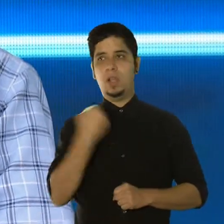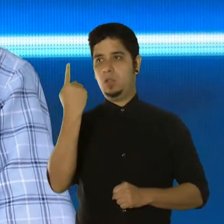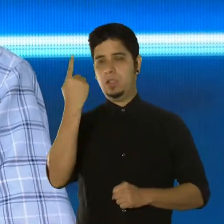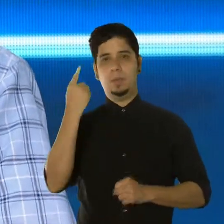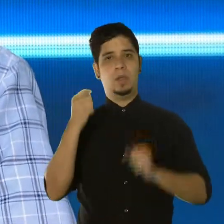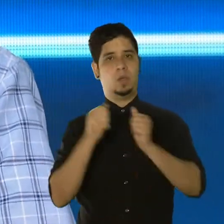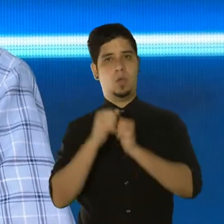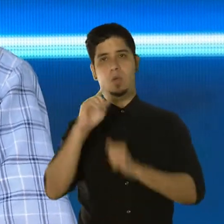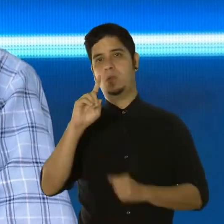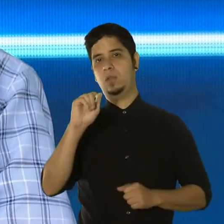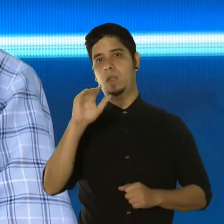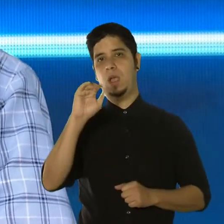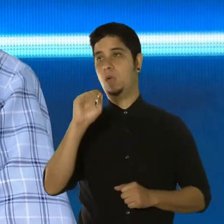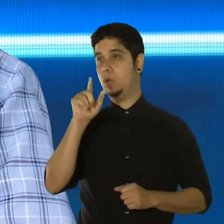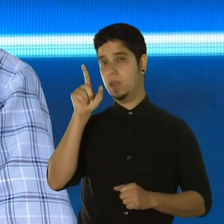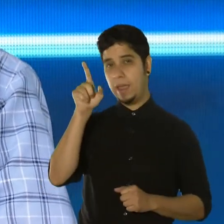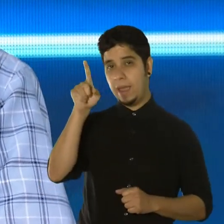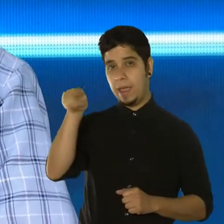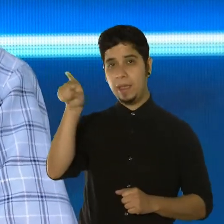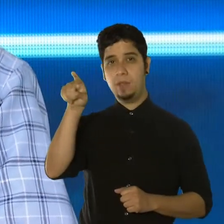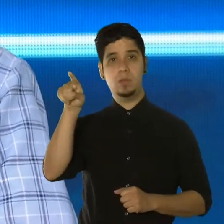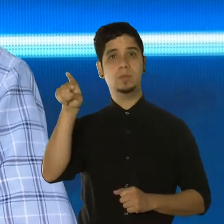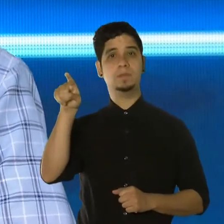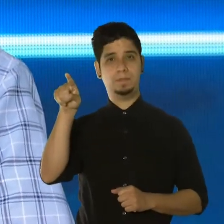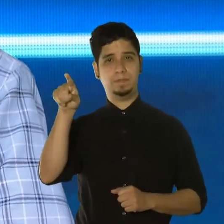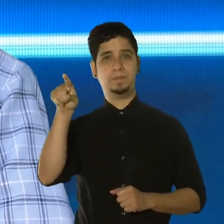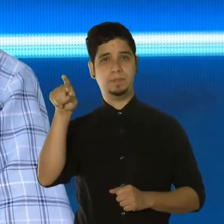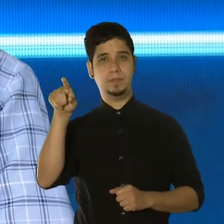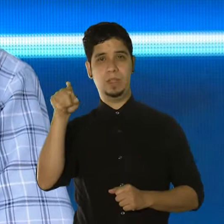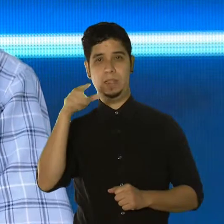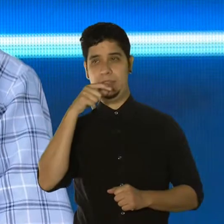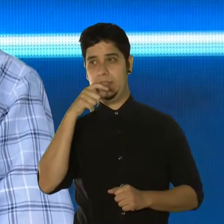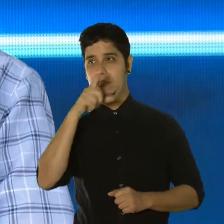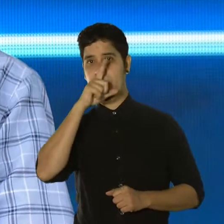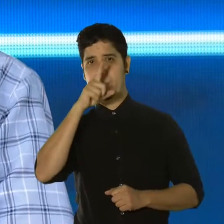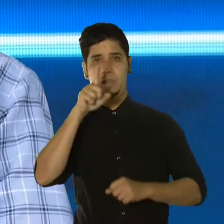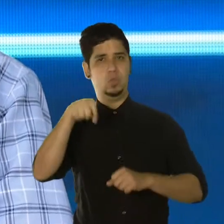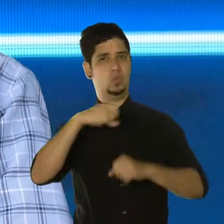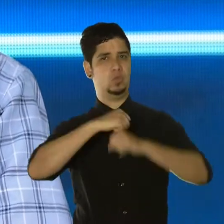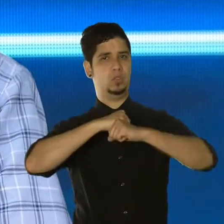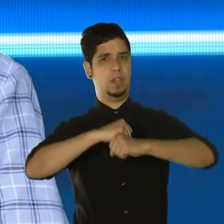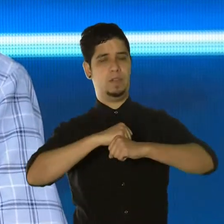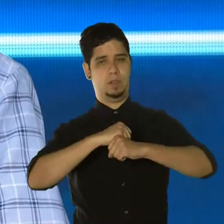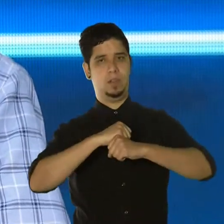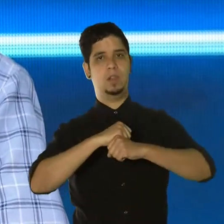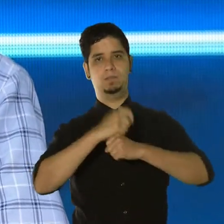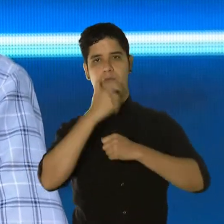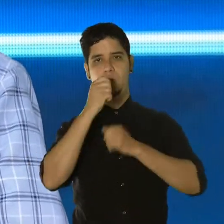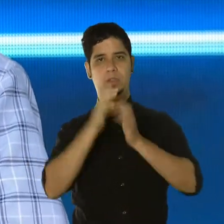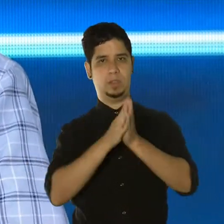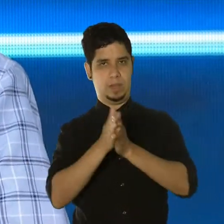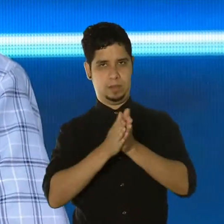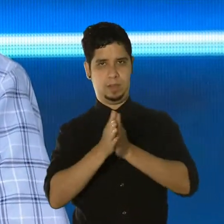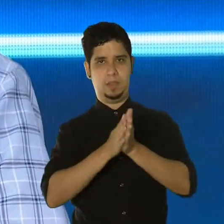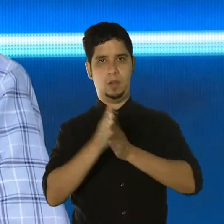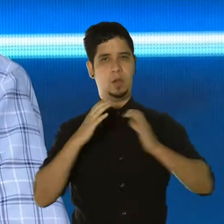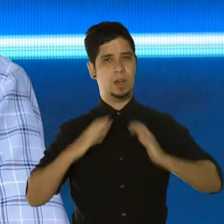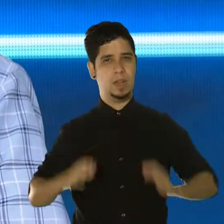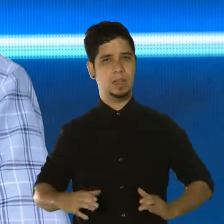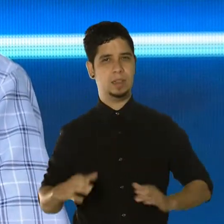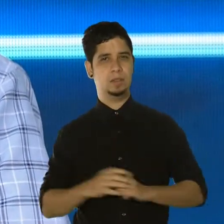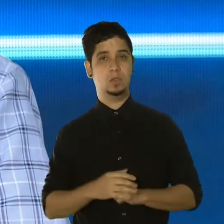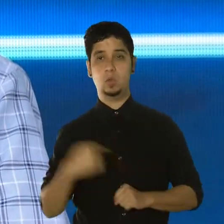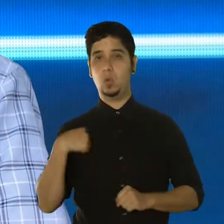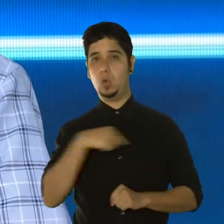Consumidor, que es el ente oficial para defender los intereses de los consumidores. Y básicamente